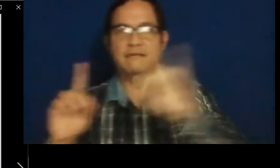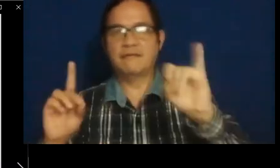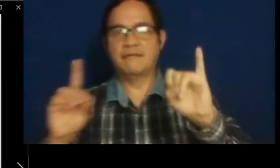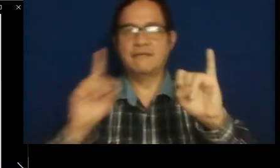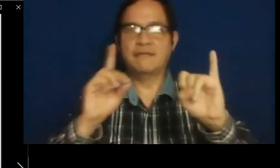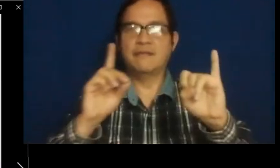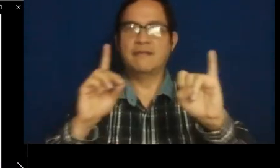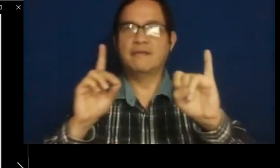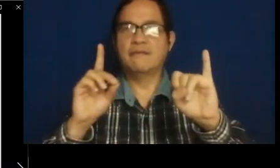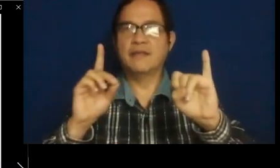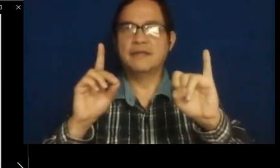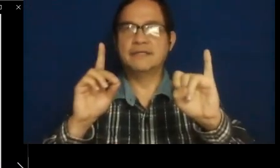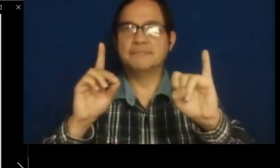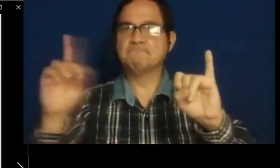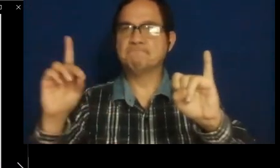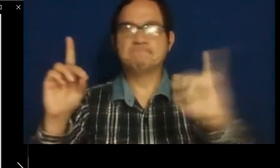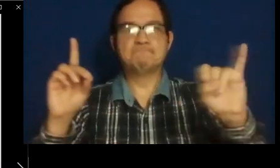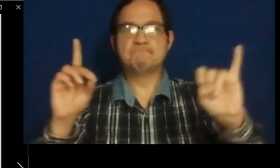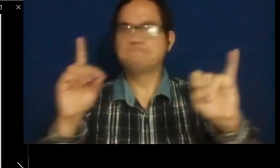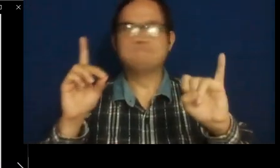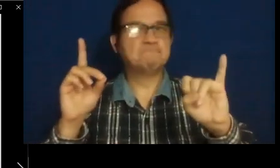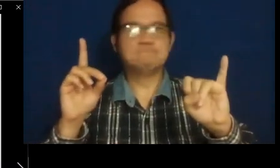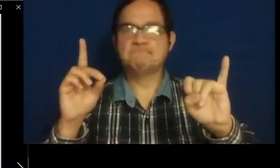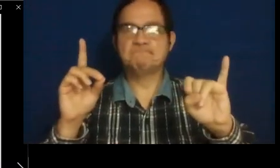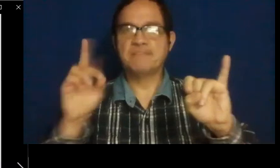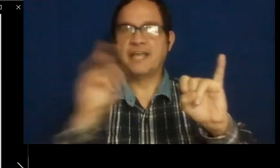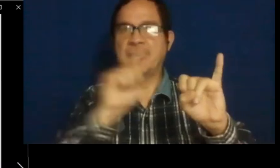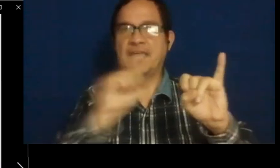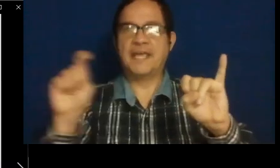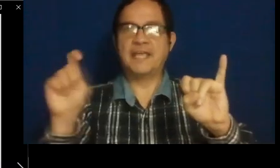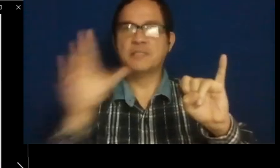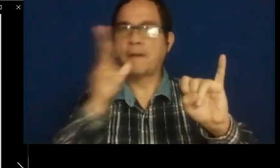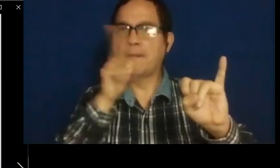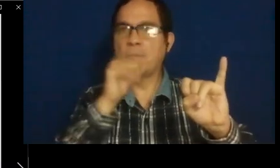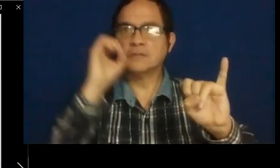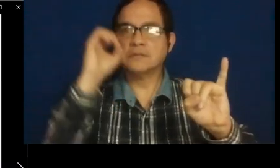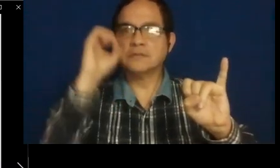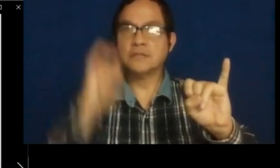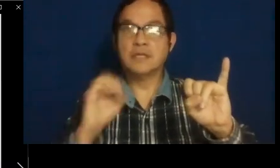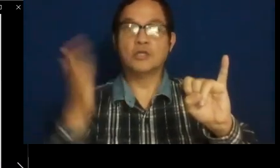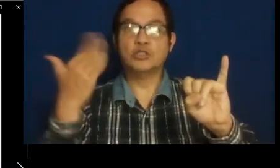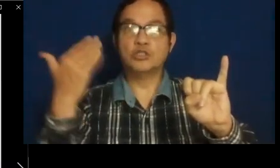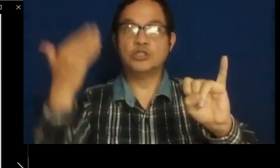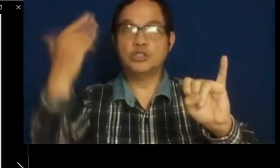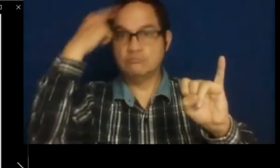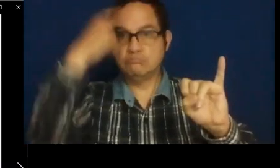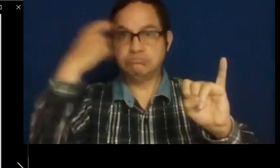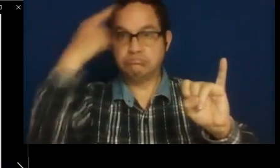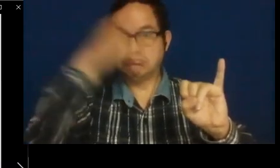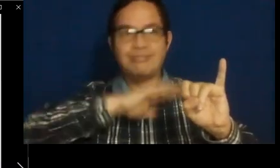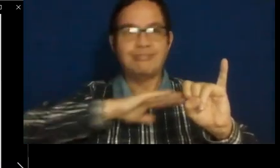está balanceando. Significa que aquí no hay presencia de fuerzas en el eje X. Entonces eso me favorece mucho porque no tengo que hacer ningún cálculo